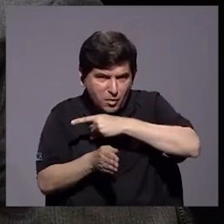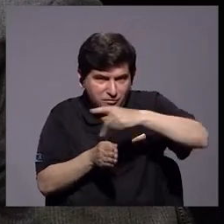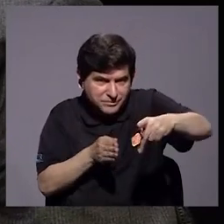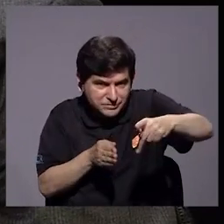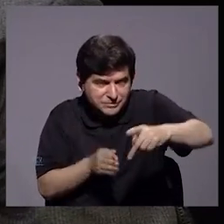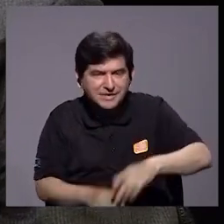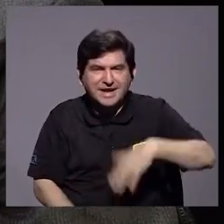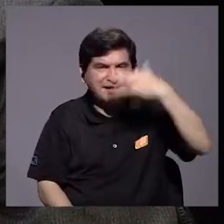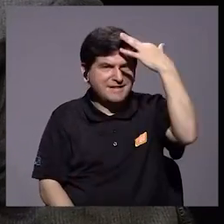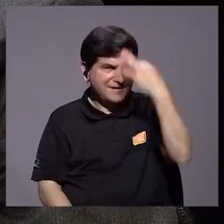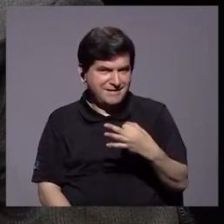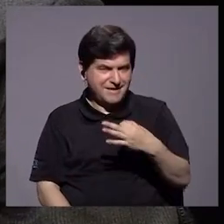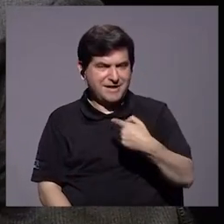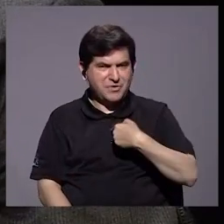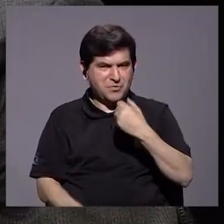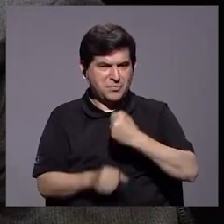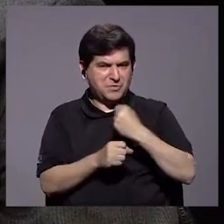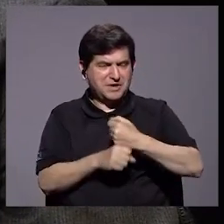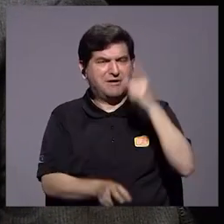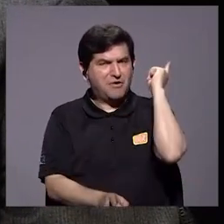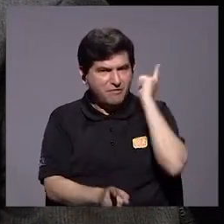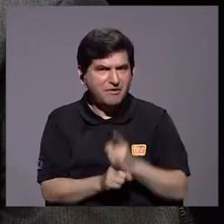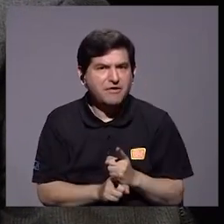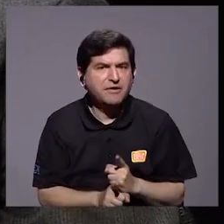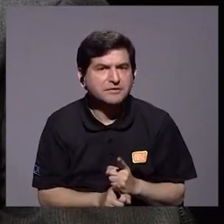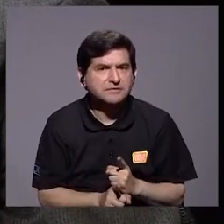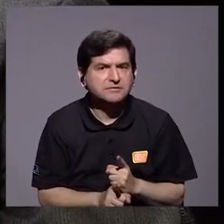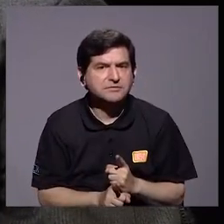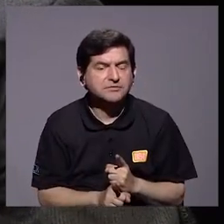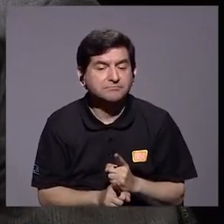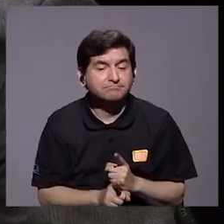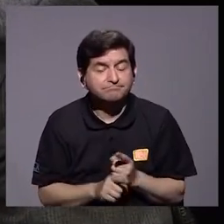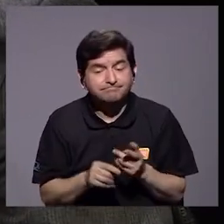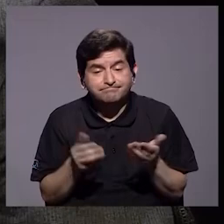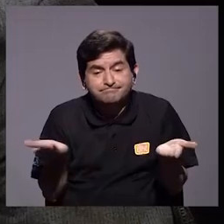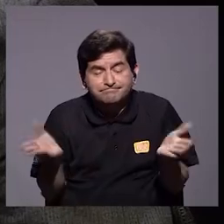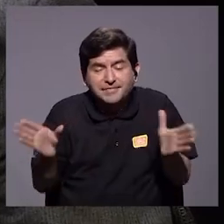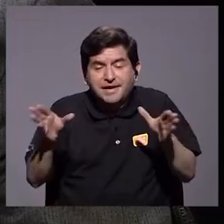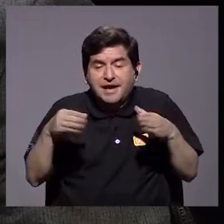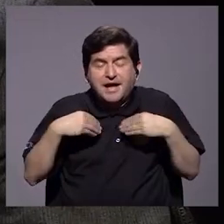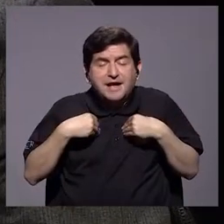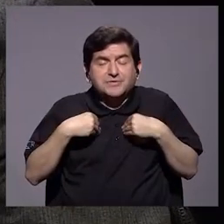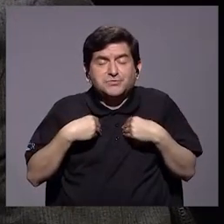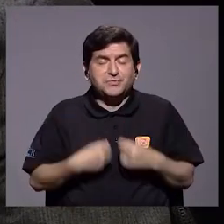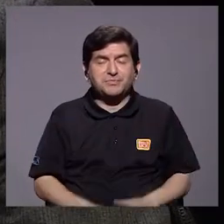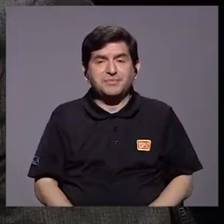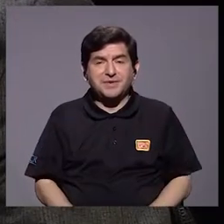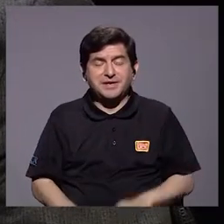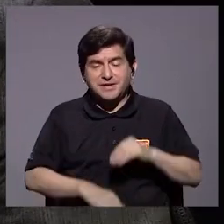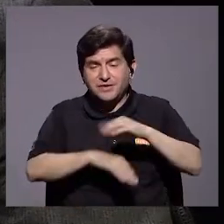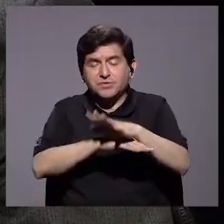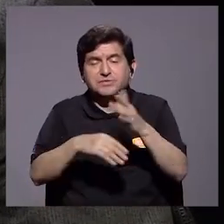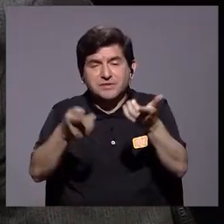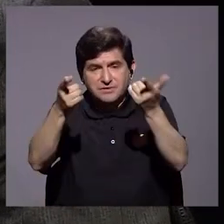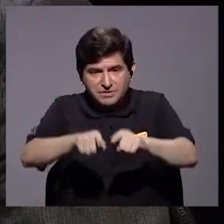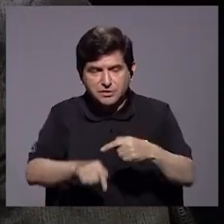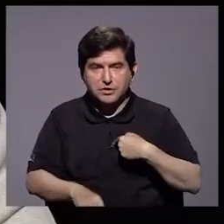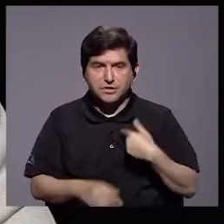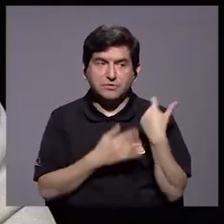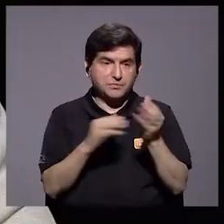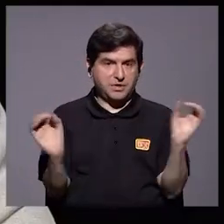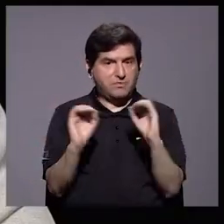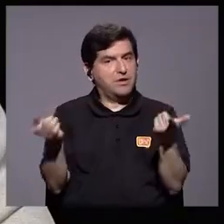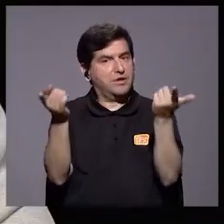cree que está haciendo las cosas correctamente de ahí hay que asumir las consecuencias de lo que pueda pasar y yo espero que no pase nada